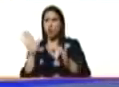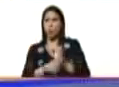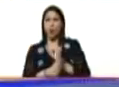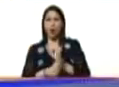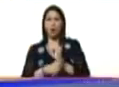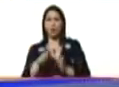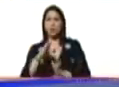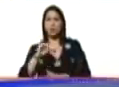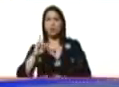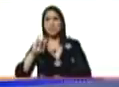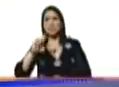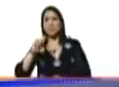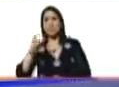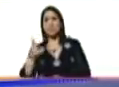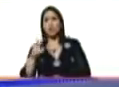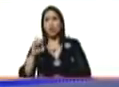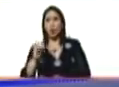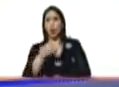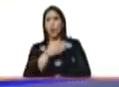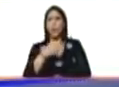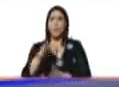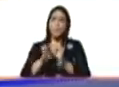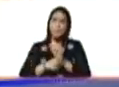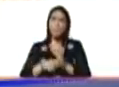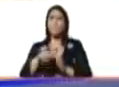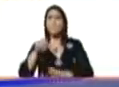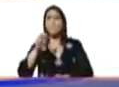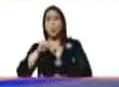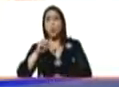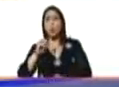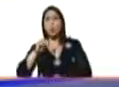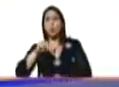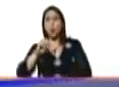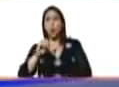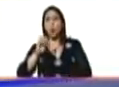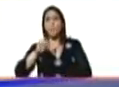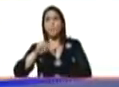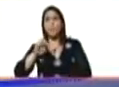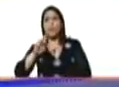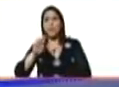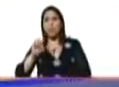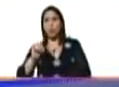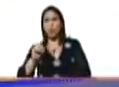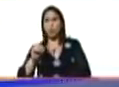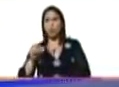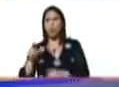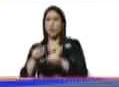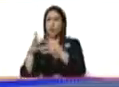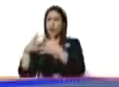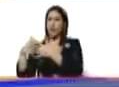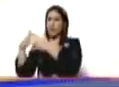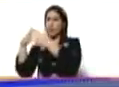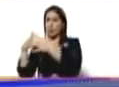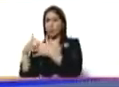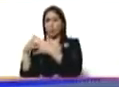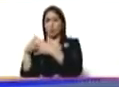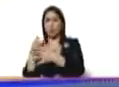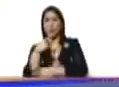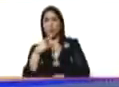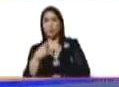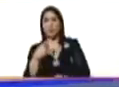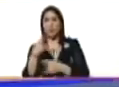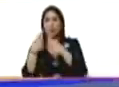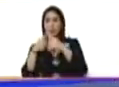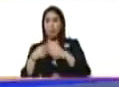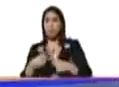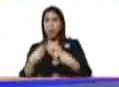Monómero, dos grandes empresas. Citgo en los Estados Unidos, que tiene un valor, como decía Jesús Farías en su discurso magistral